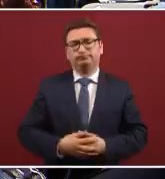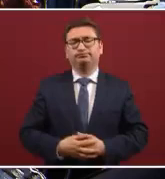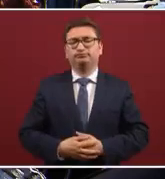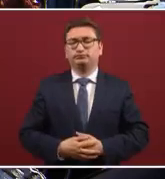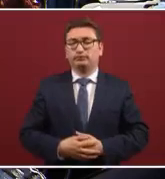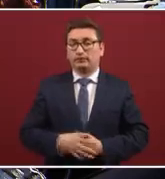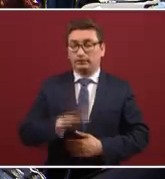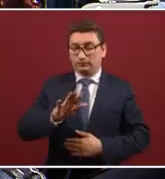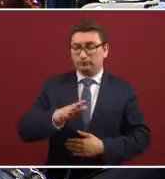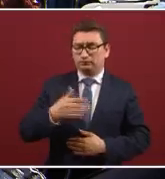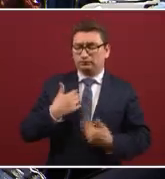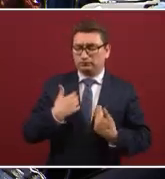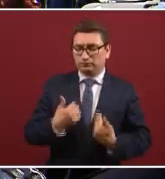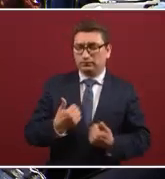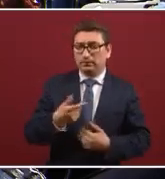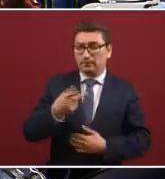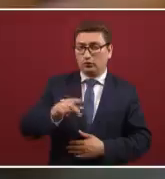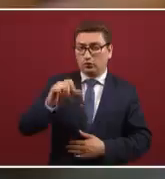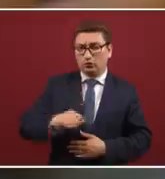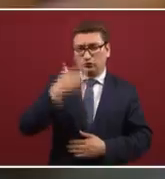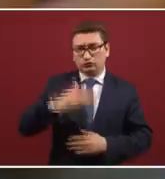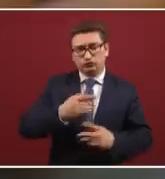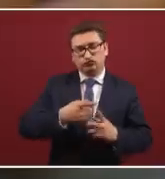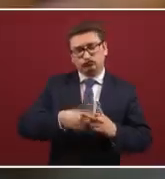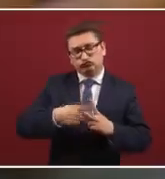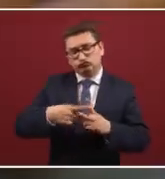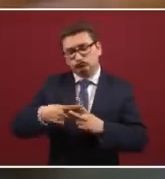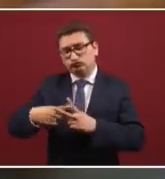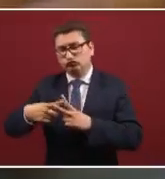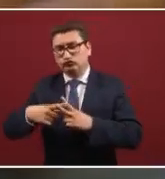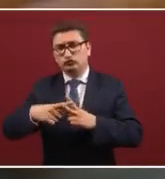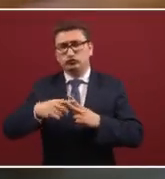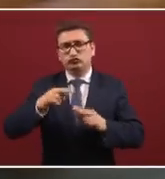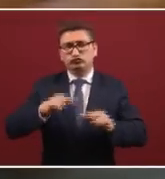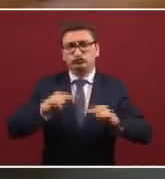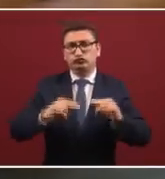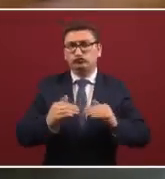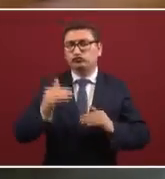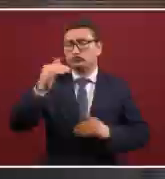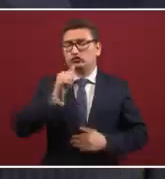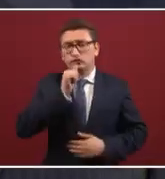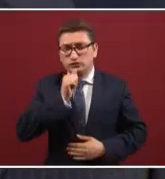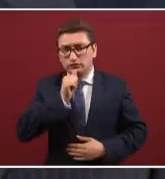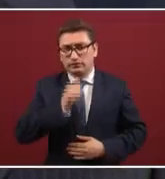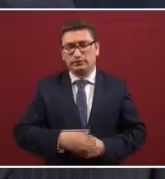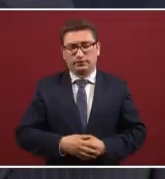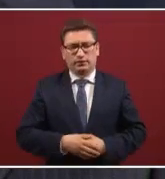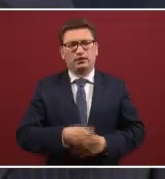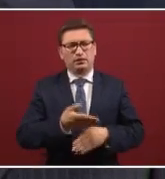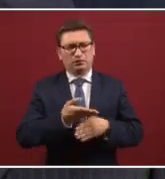pero hoy día las cifras no respaldan esa estimación. El mismo banco dice